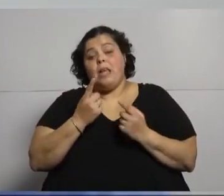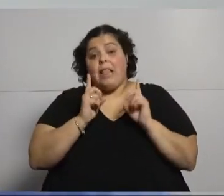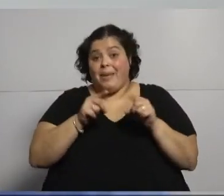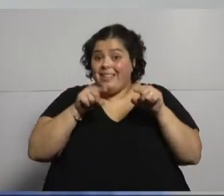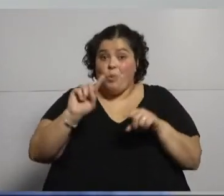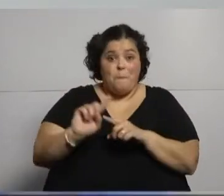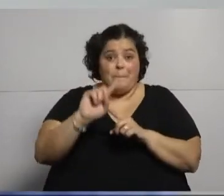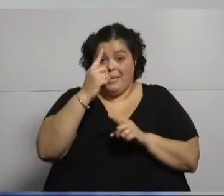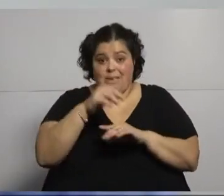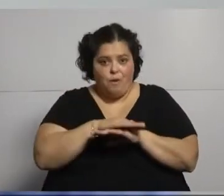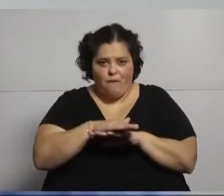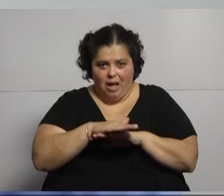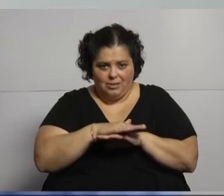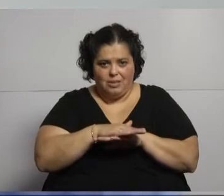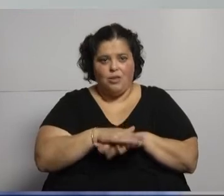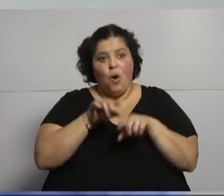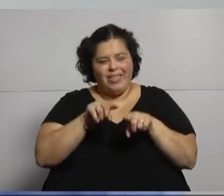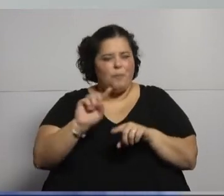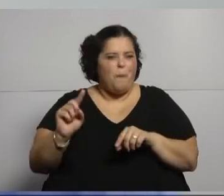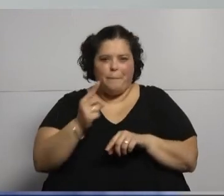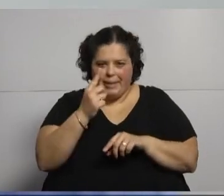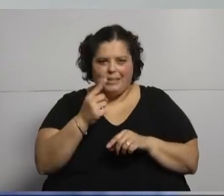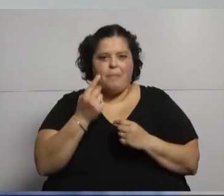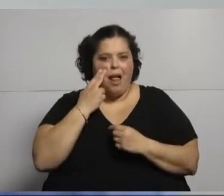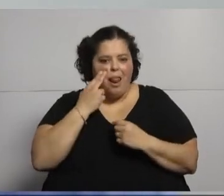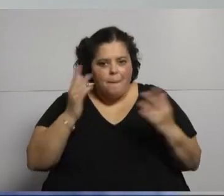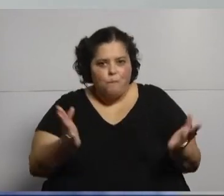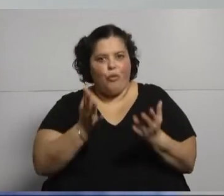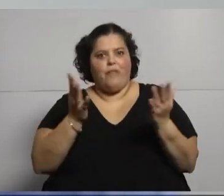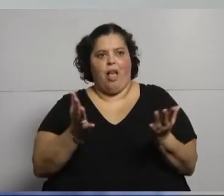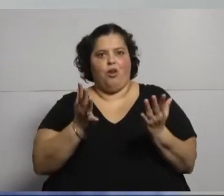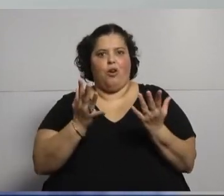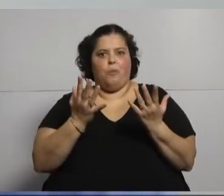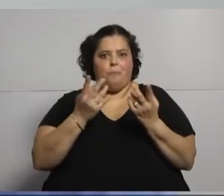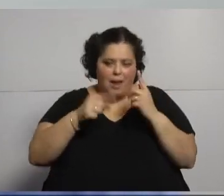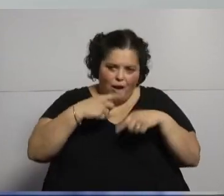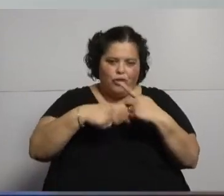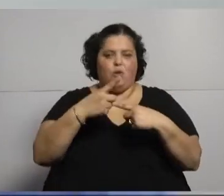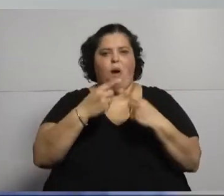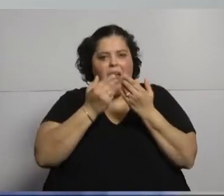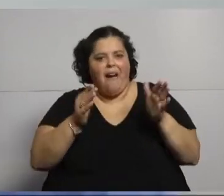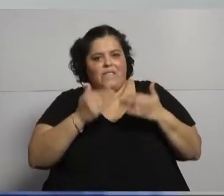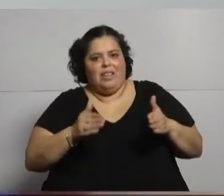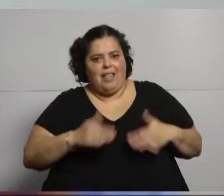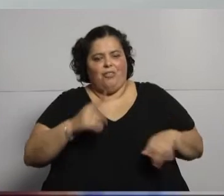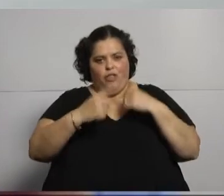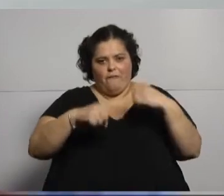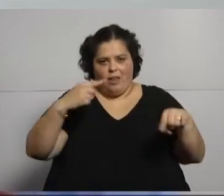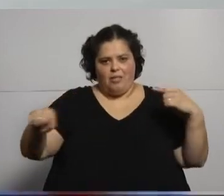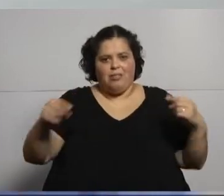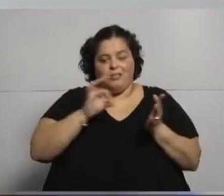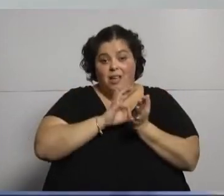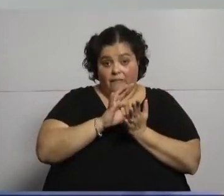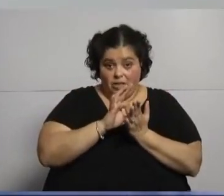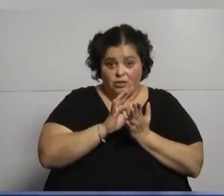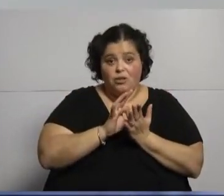se ha vuelto como uno de los principales motivadores que tenemos de aquí en adelante para habilitar cualquier servicio. Si ya lo creíamos, nos acabamos de convencer